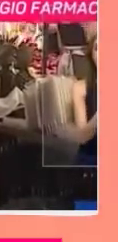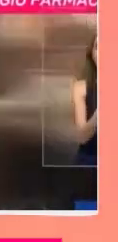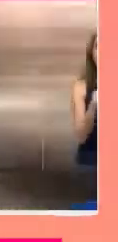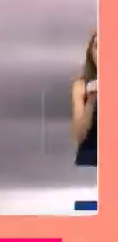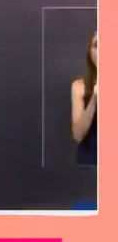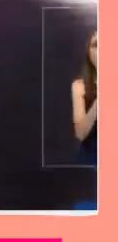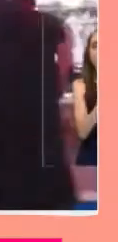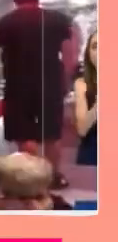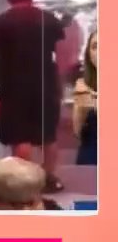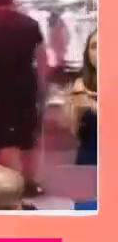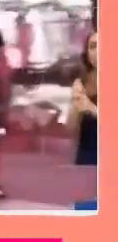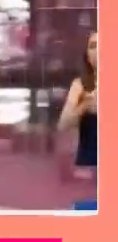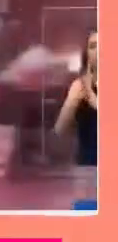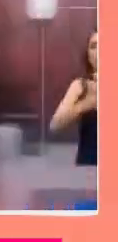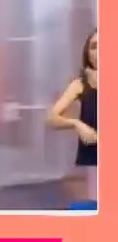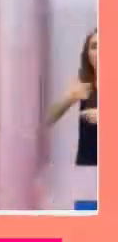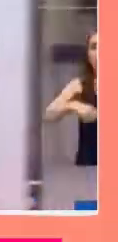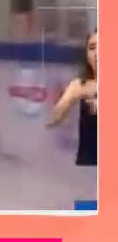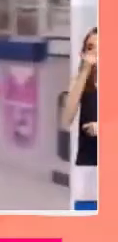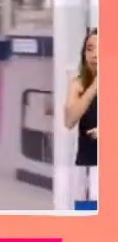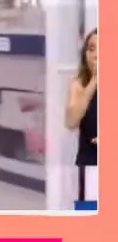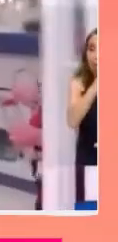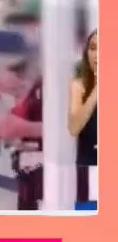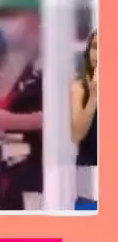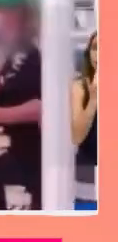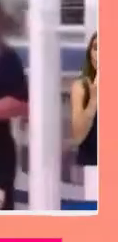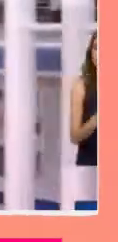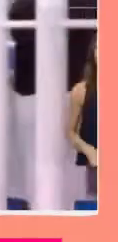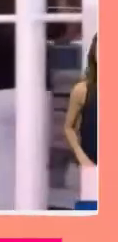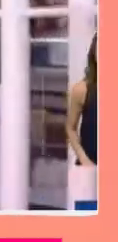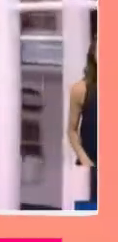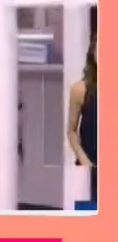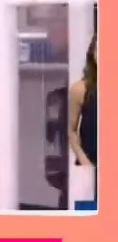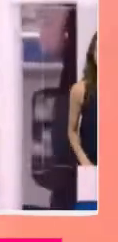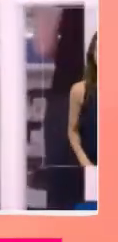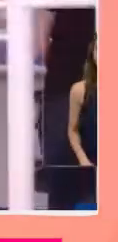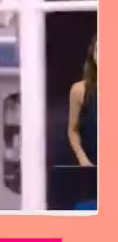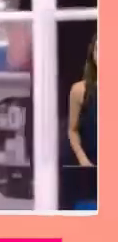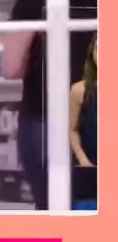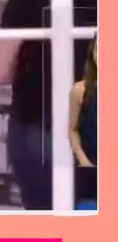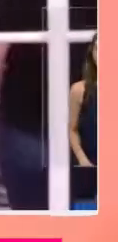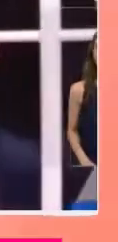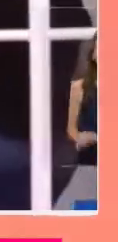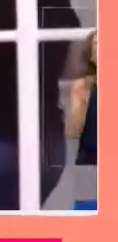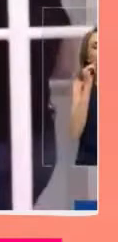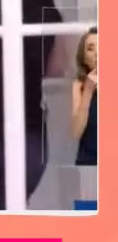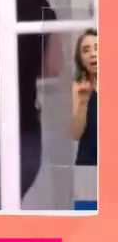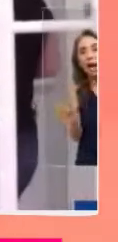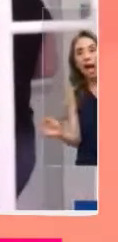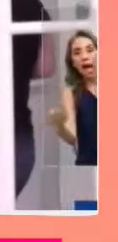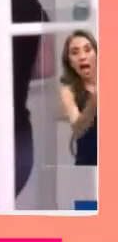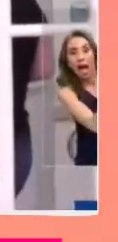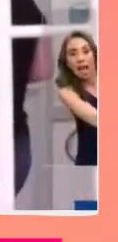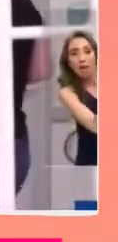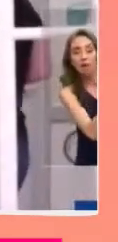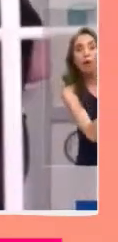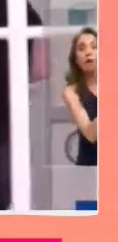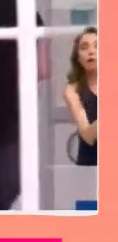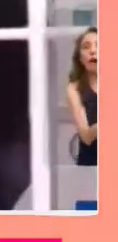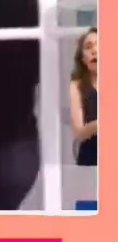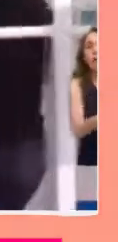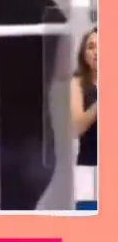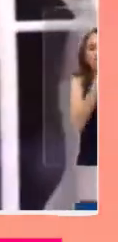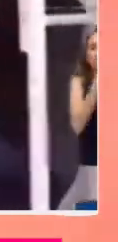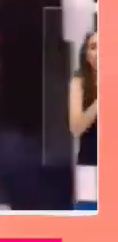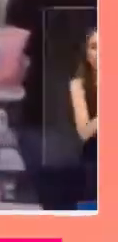son, obviamente, más que un medicamento, son básicamente, se elevan a la categoría de droga, y como droga están